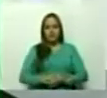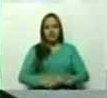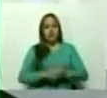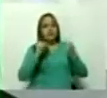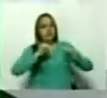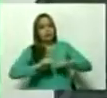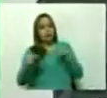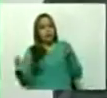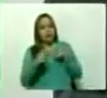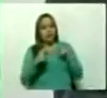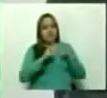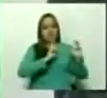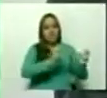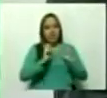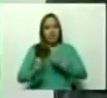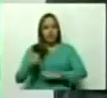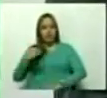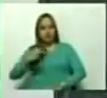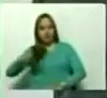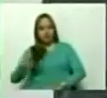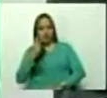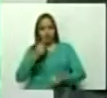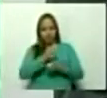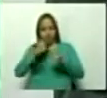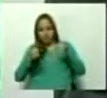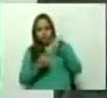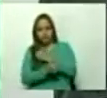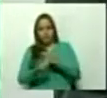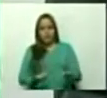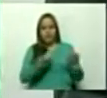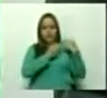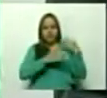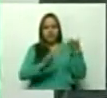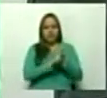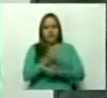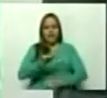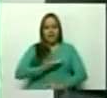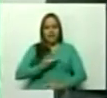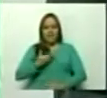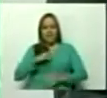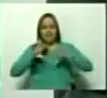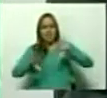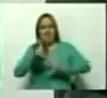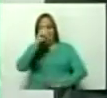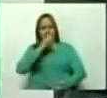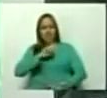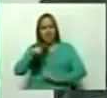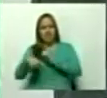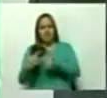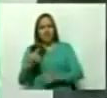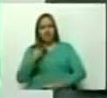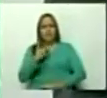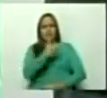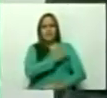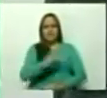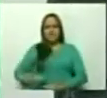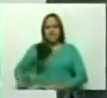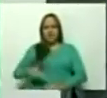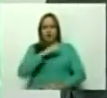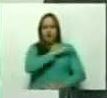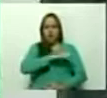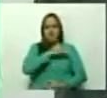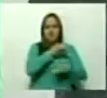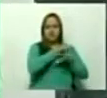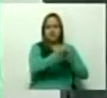conociendo la materia, fui segundo a bordo en la alcaldía de Carirubana durante más de 10 años, luego fui concejal, presidente del Consejo Municipal, presidente